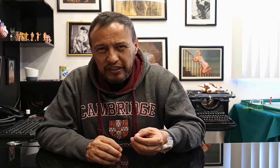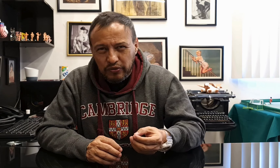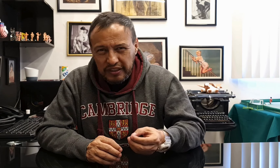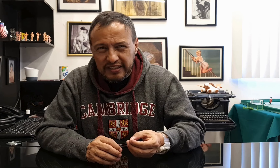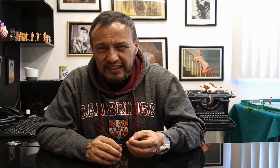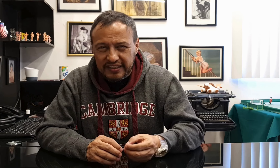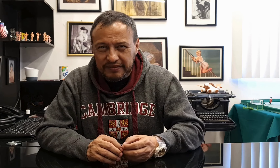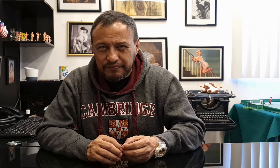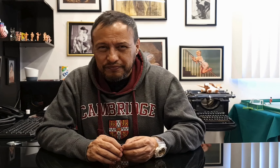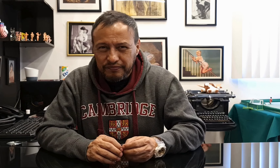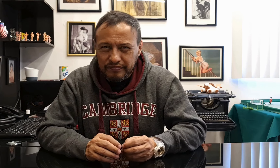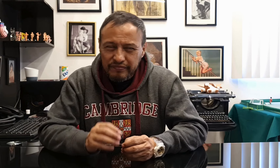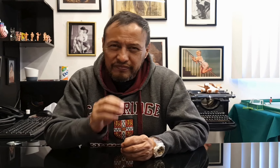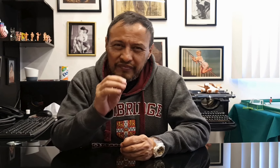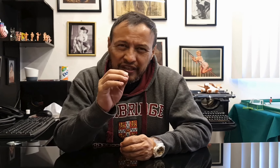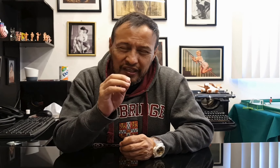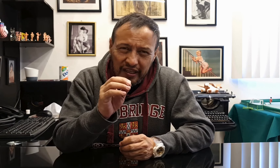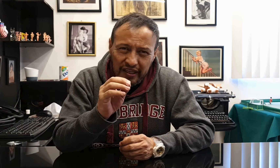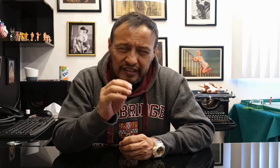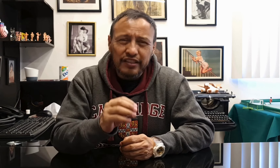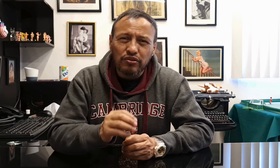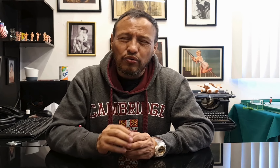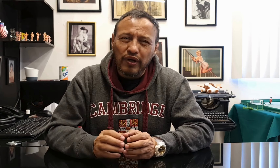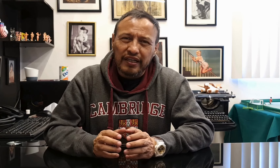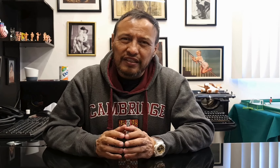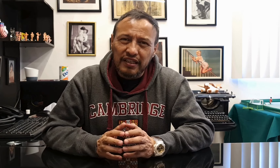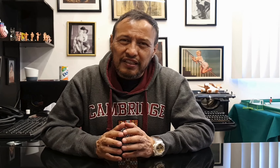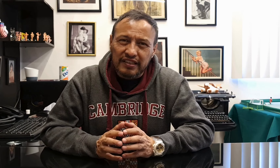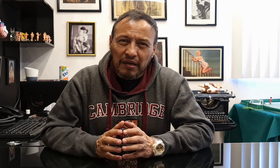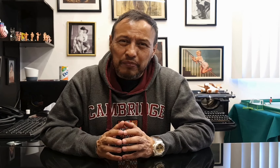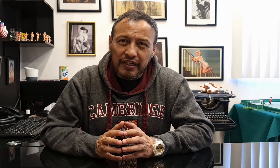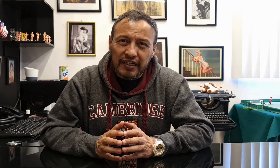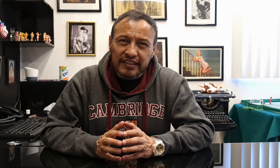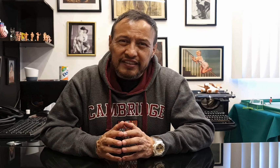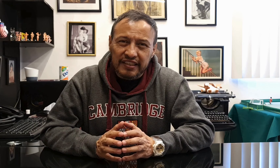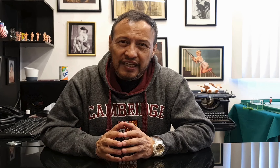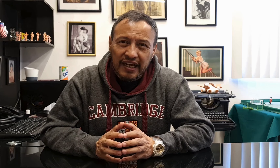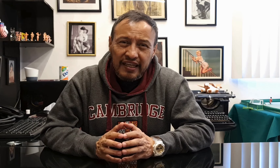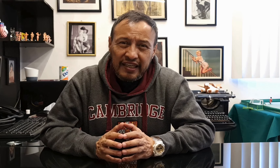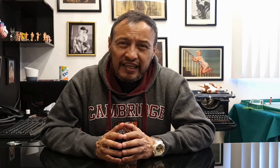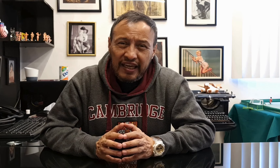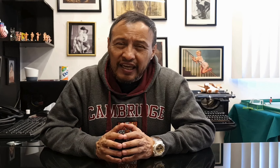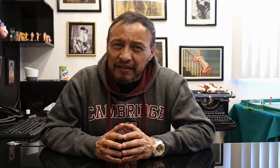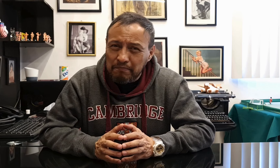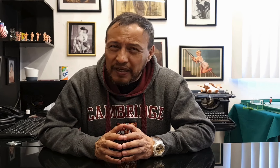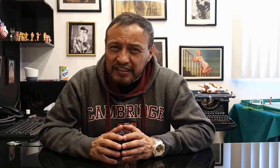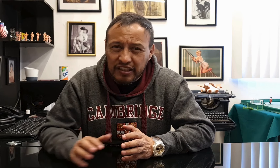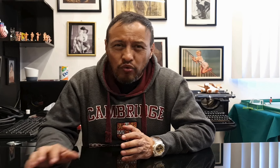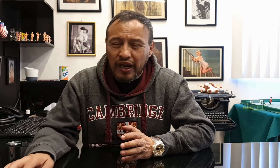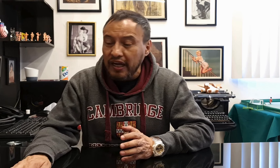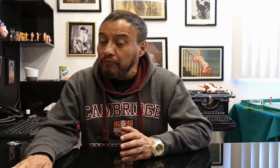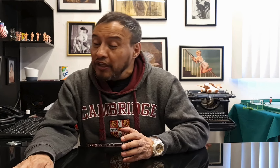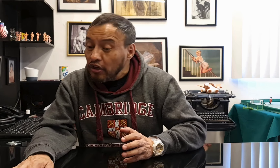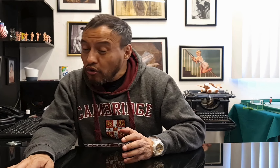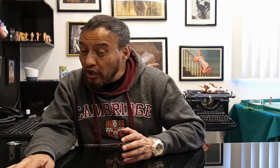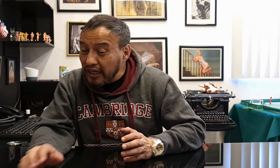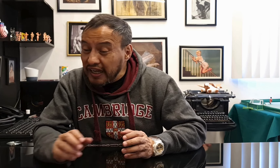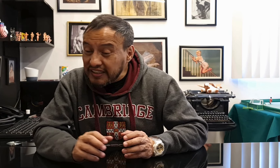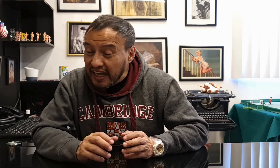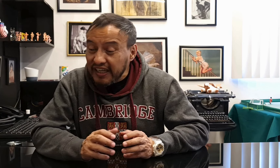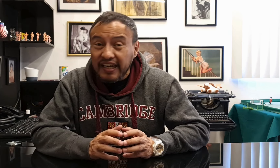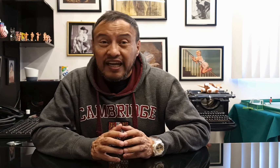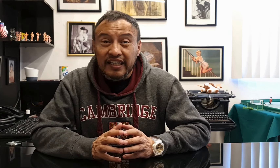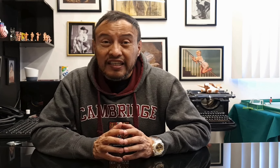los periodistas. En quinto lugar, también hay que señalar que, en particular,